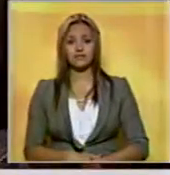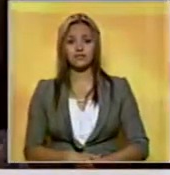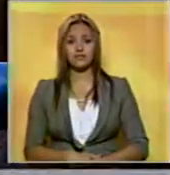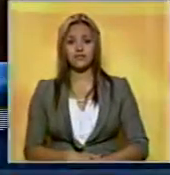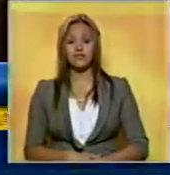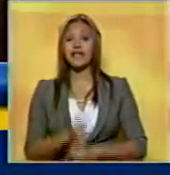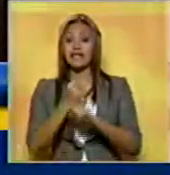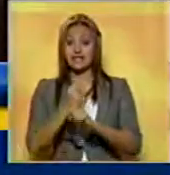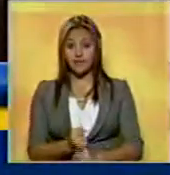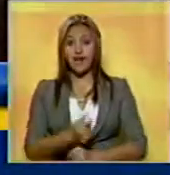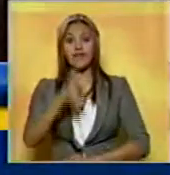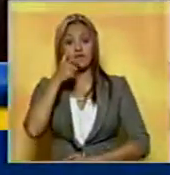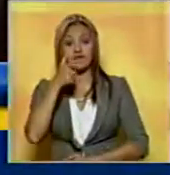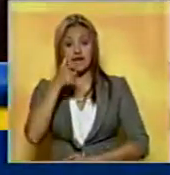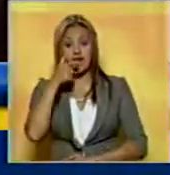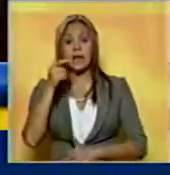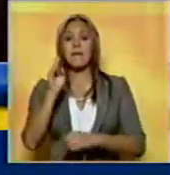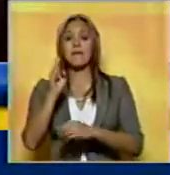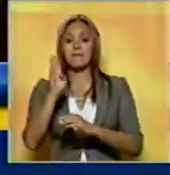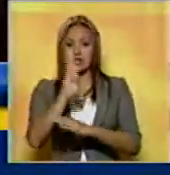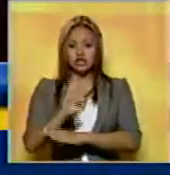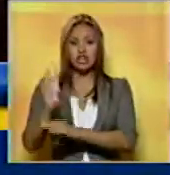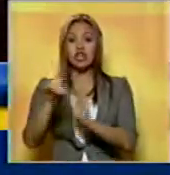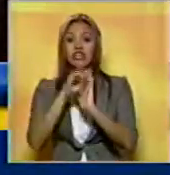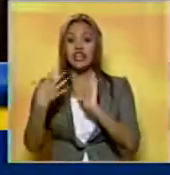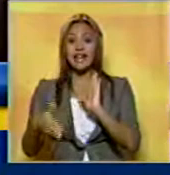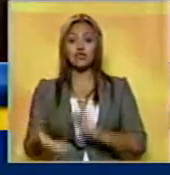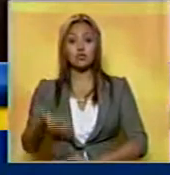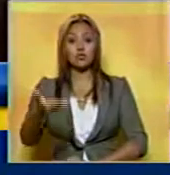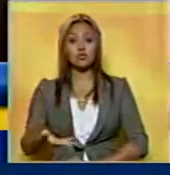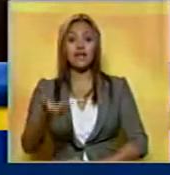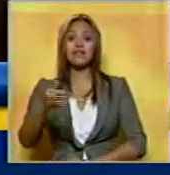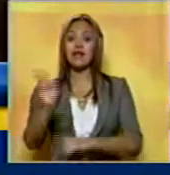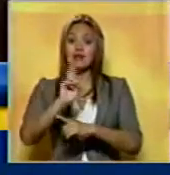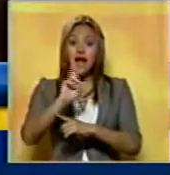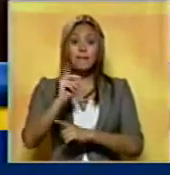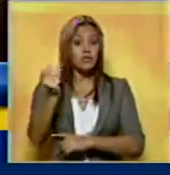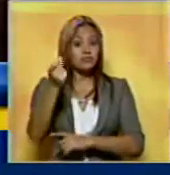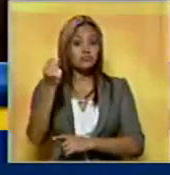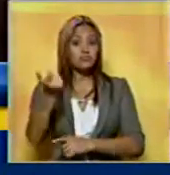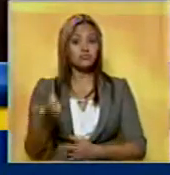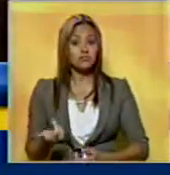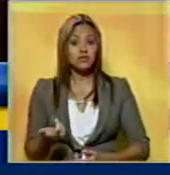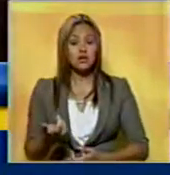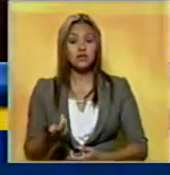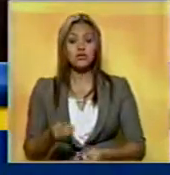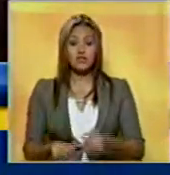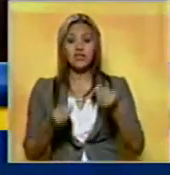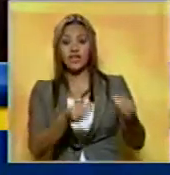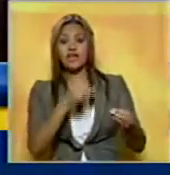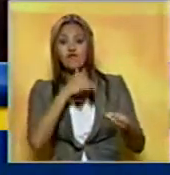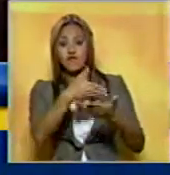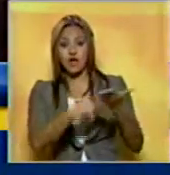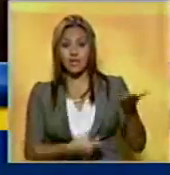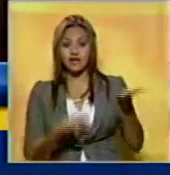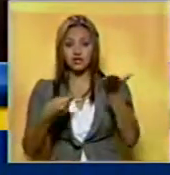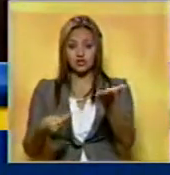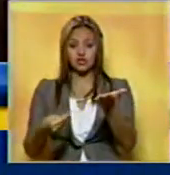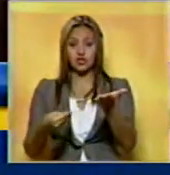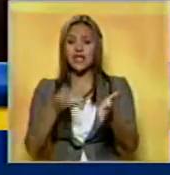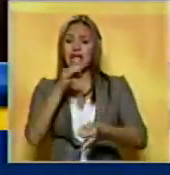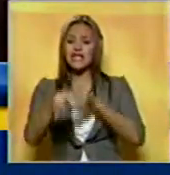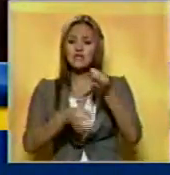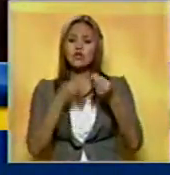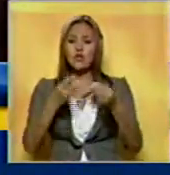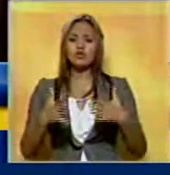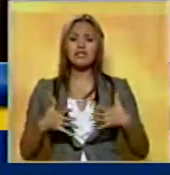COPEI espera que la Fiscalía de Protección de Derechos Fundamentales agilice lo que tiene que ver con la consignación del informe forense que detalla el